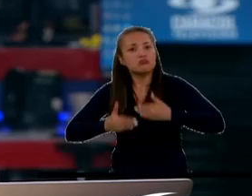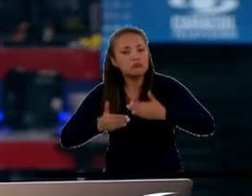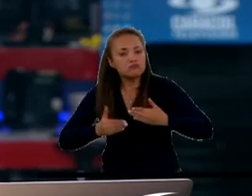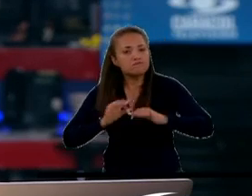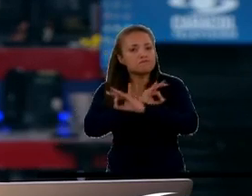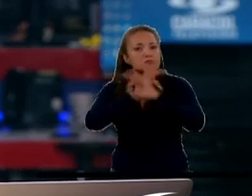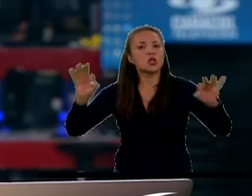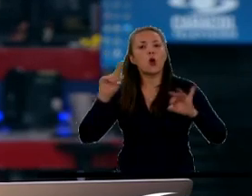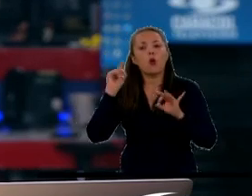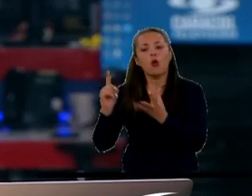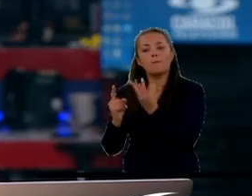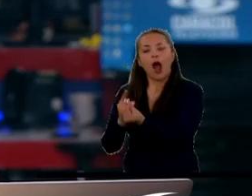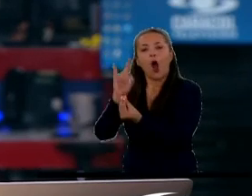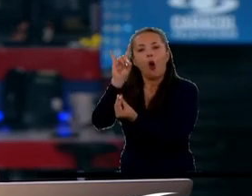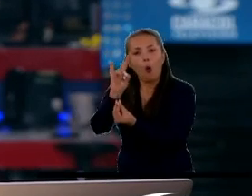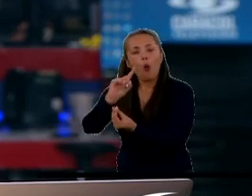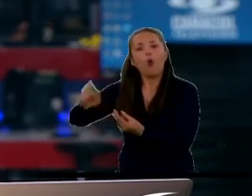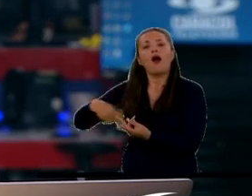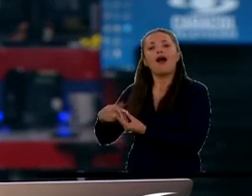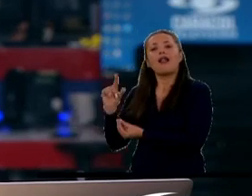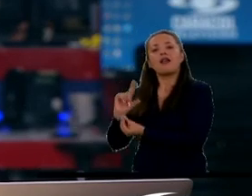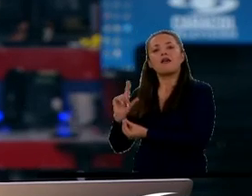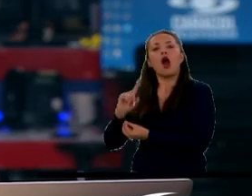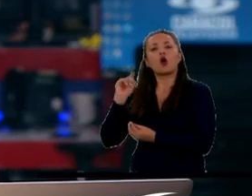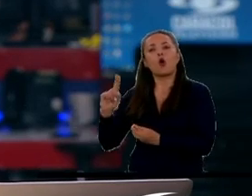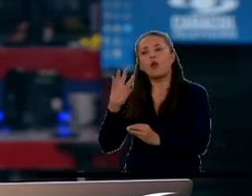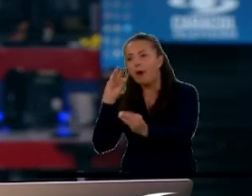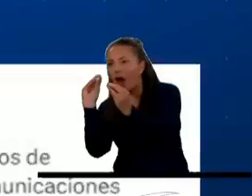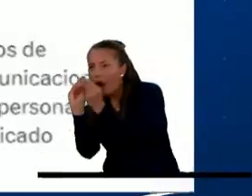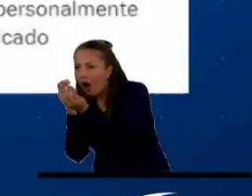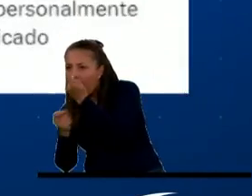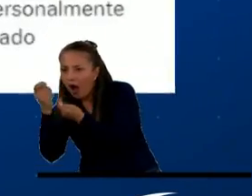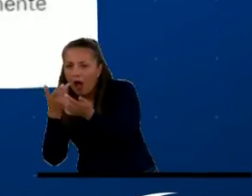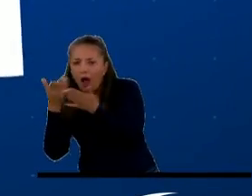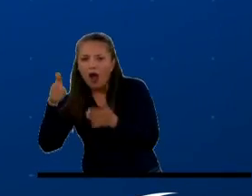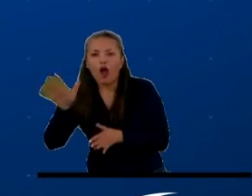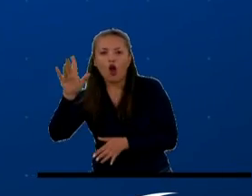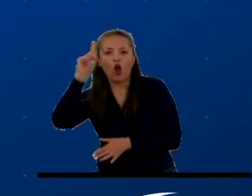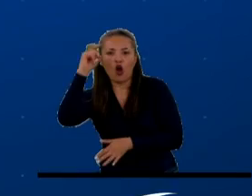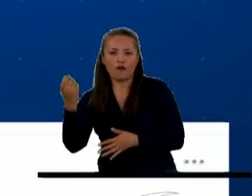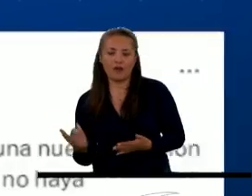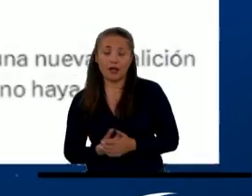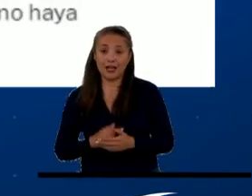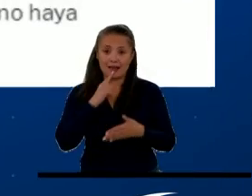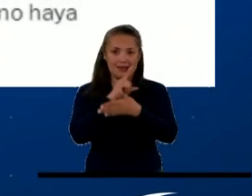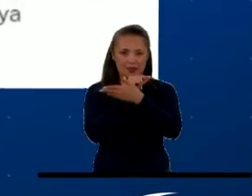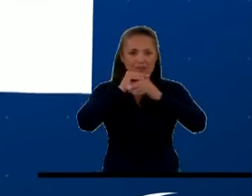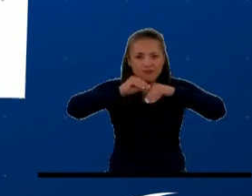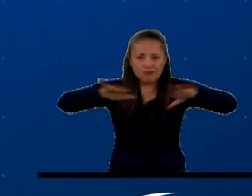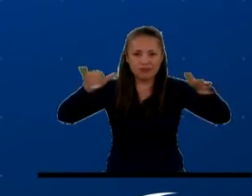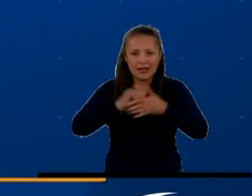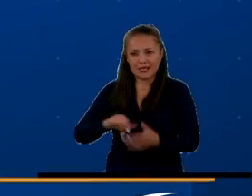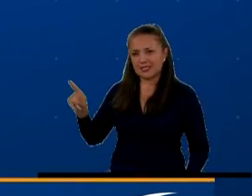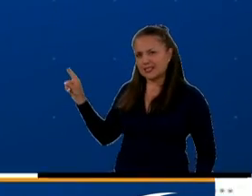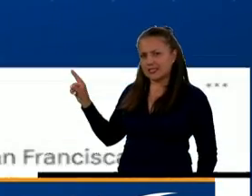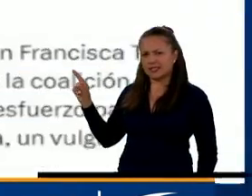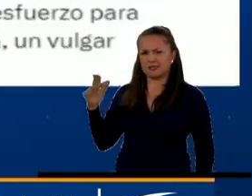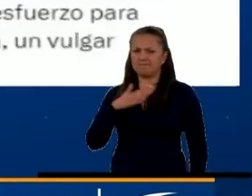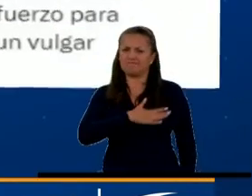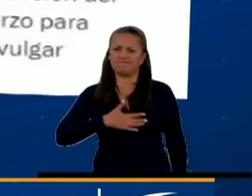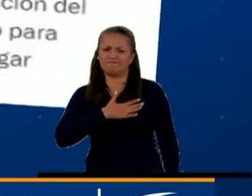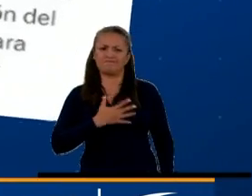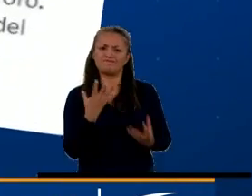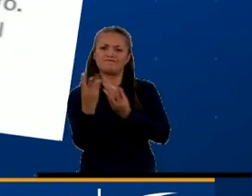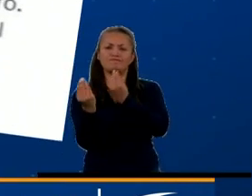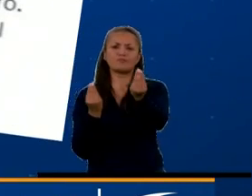colectividades están negociando puestos en el gobierno estos trinos son los que han causado discordia en las directivas de los